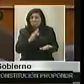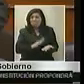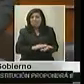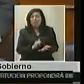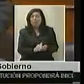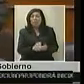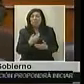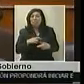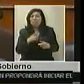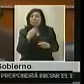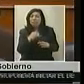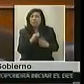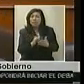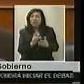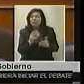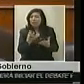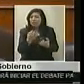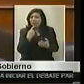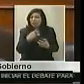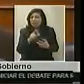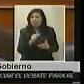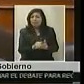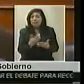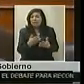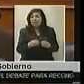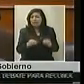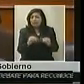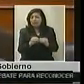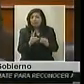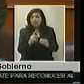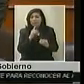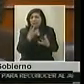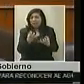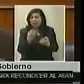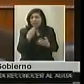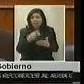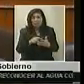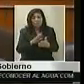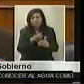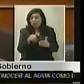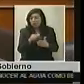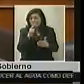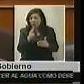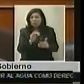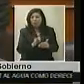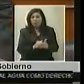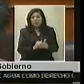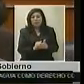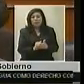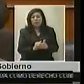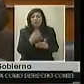funcionarios y de los panzones funcionarios que no quieren ir a verificar en el campo, que no se lleven la plata de todos los peruanos, sobre todo de los